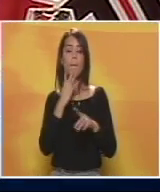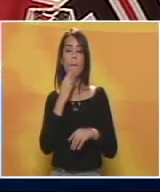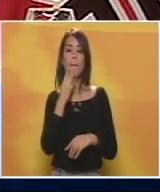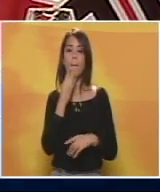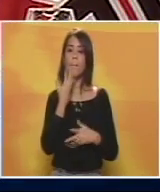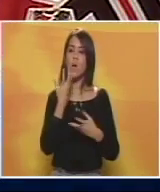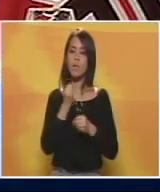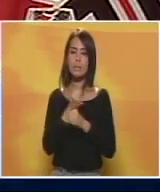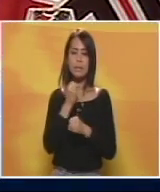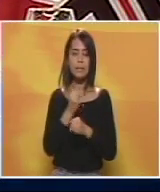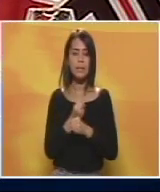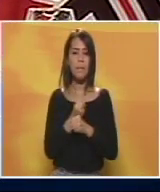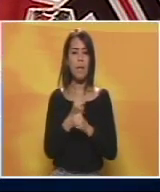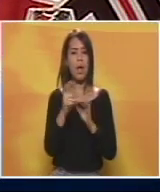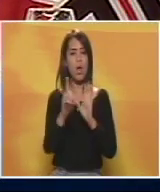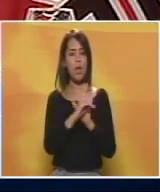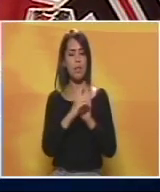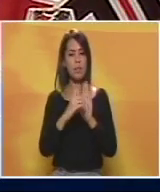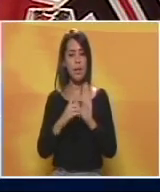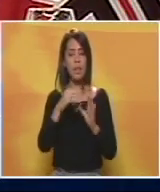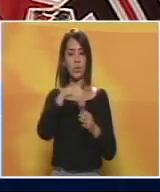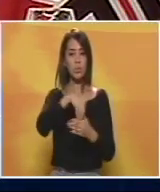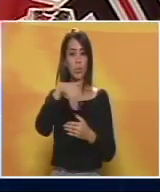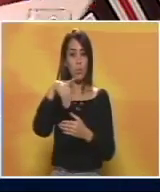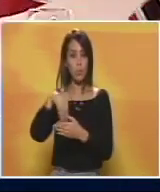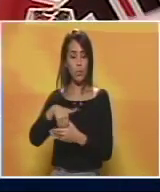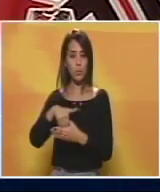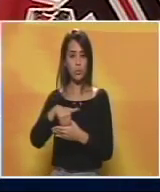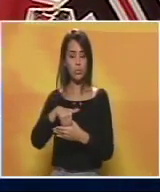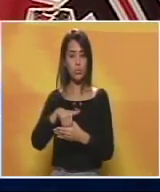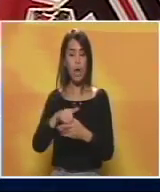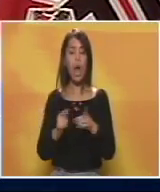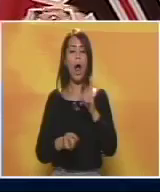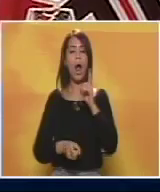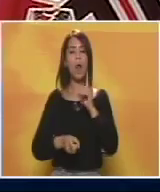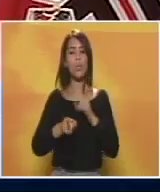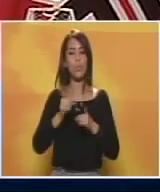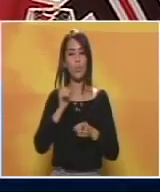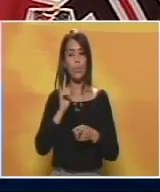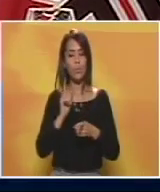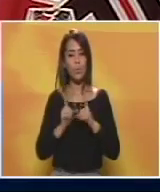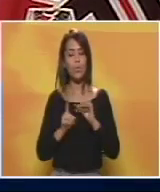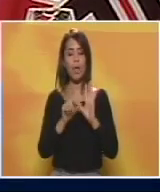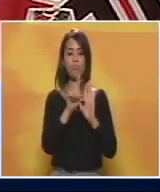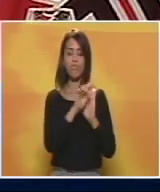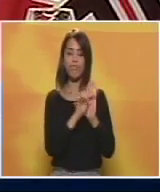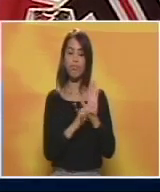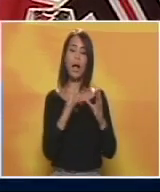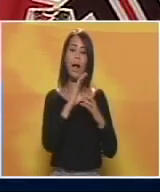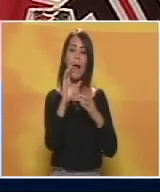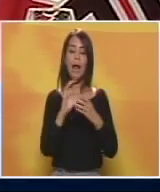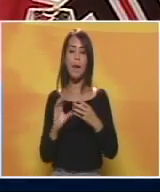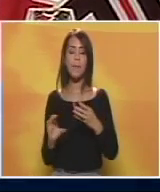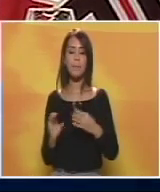el ejercicio del derecho al voto. Estas son algunas de las características